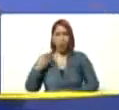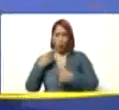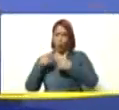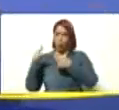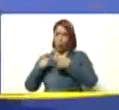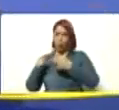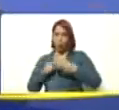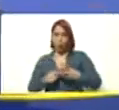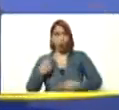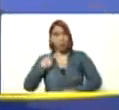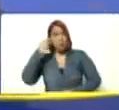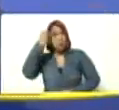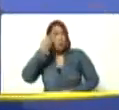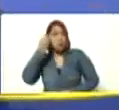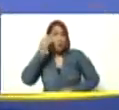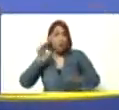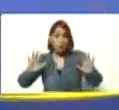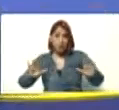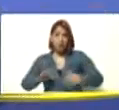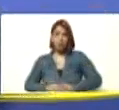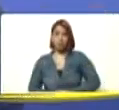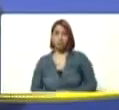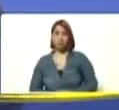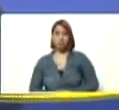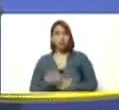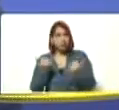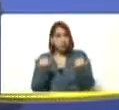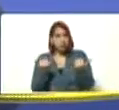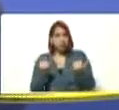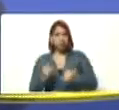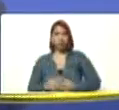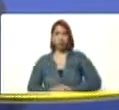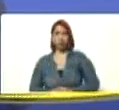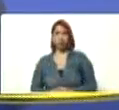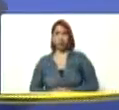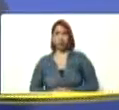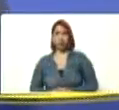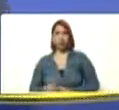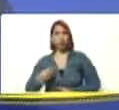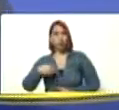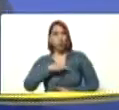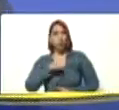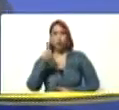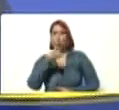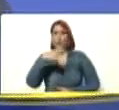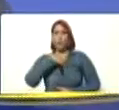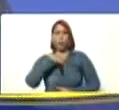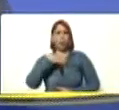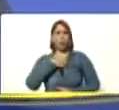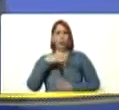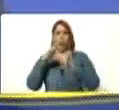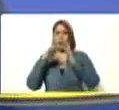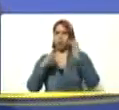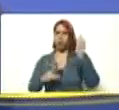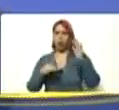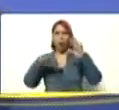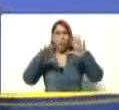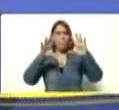Mi planteamiento en este momento es que nosotros no podemos desactivar el